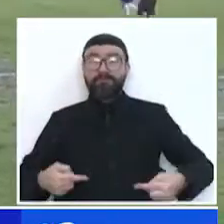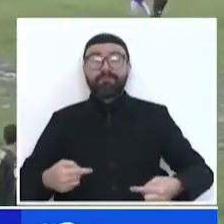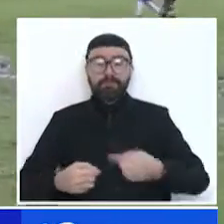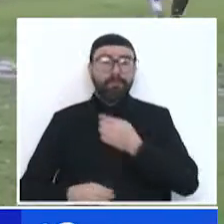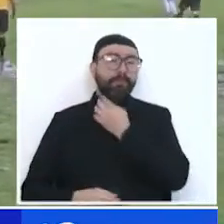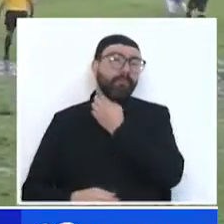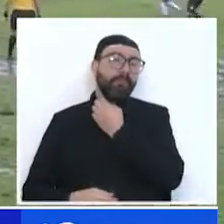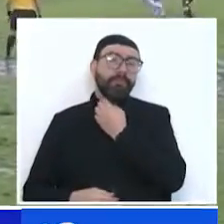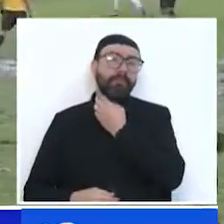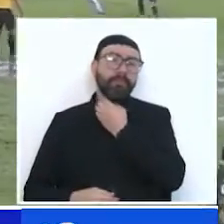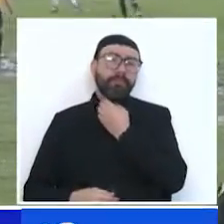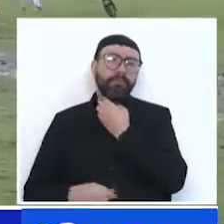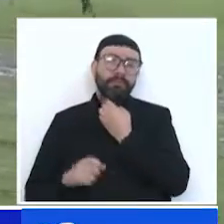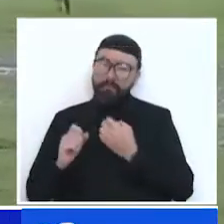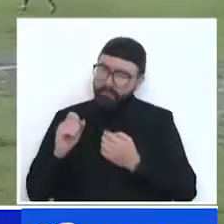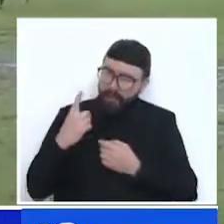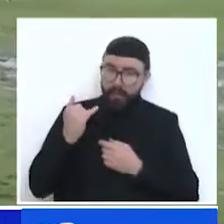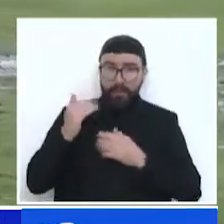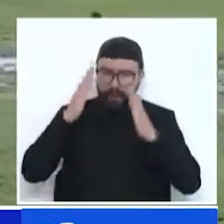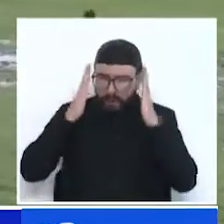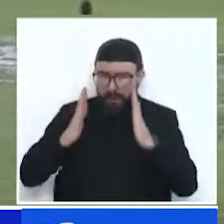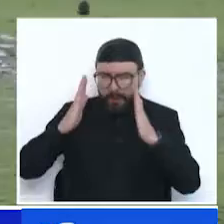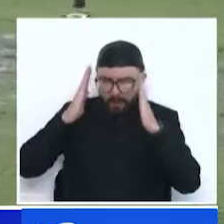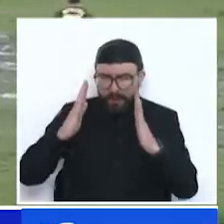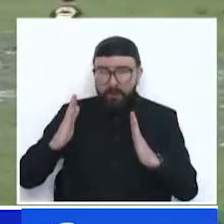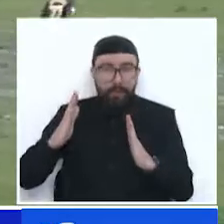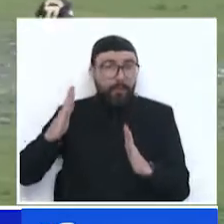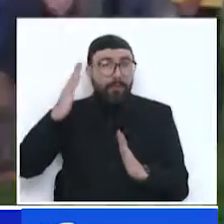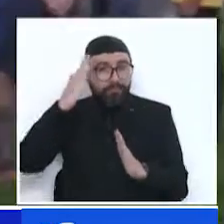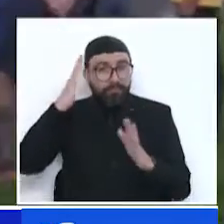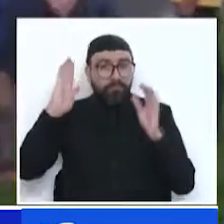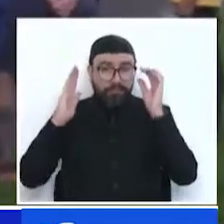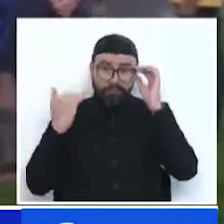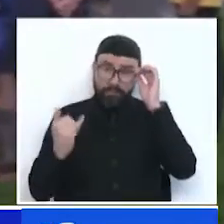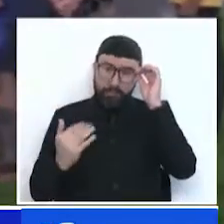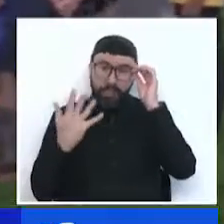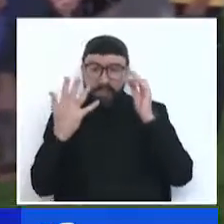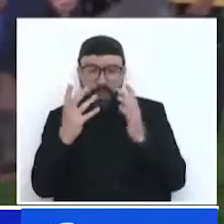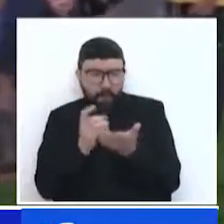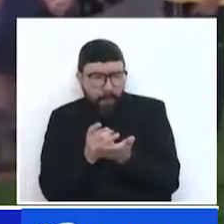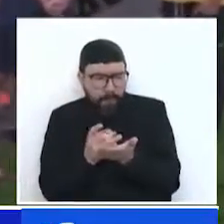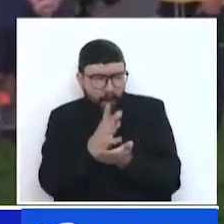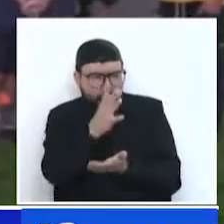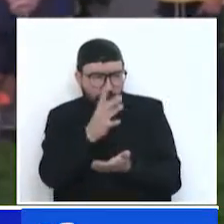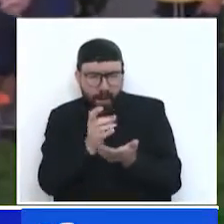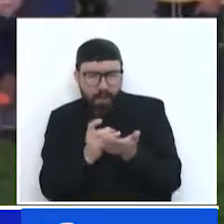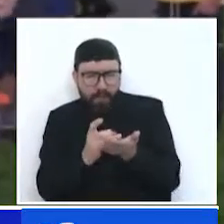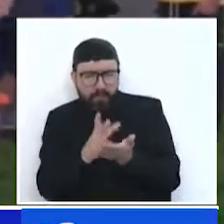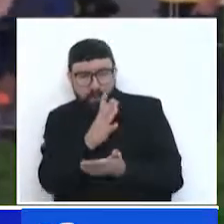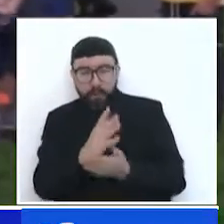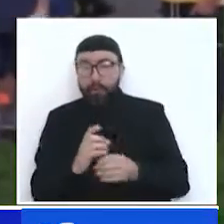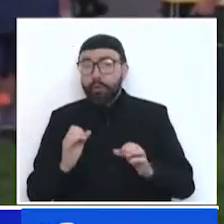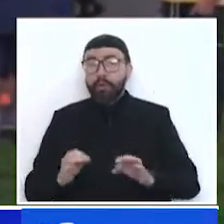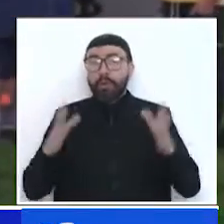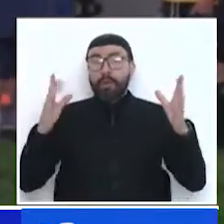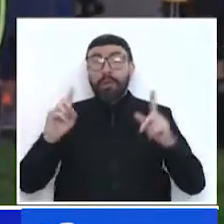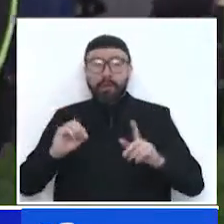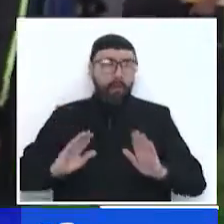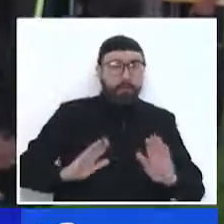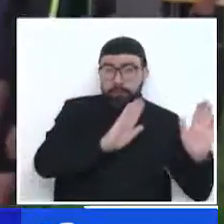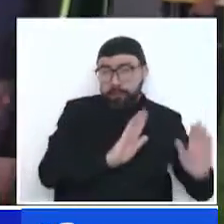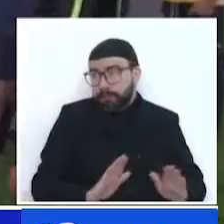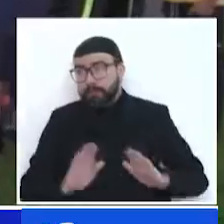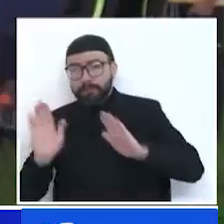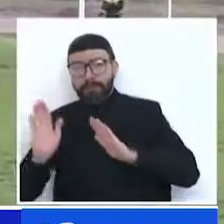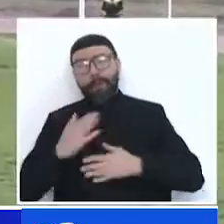todo, concentración, sabía que son 5 penaltis, eso es de suerte, pero también es viveza y amor del arquero, que